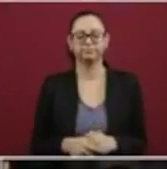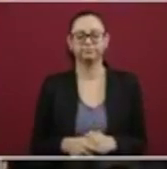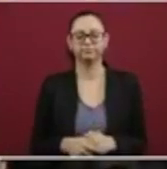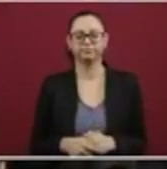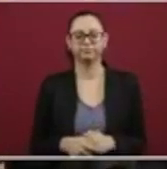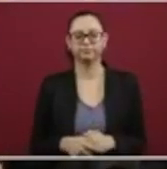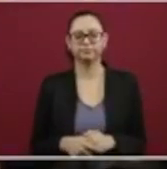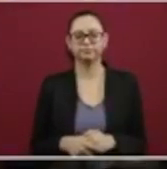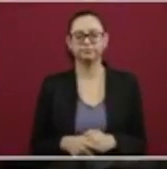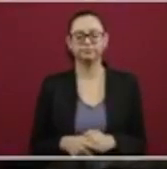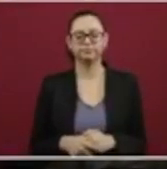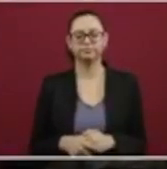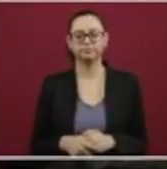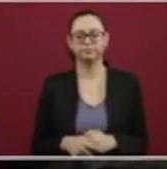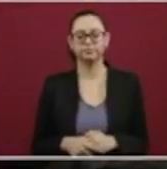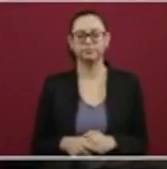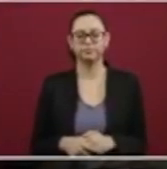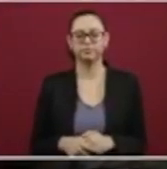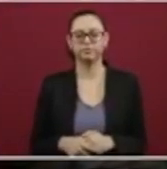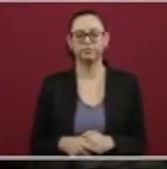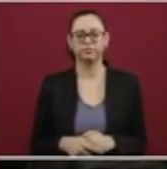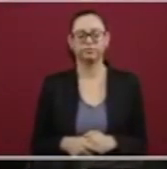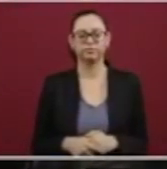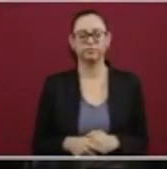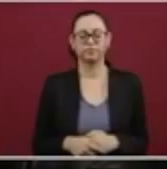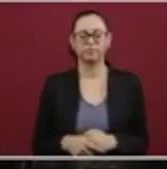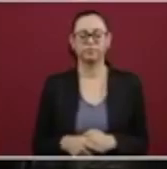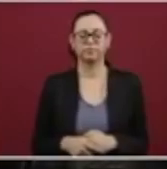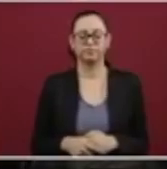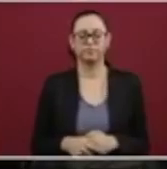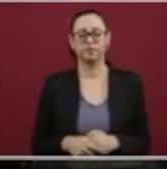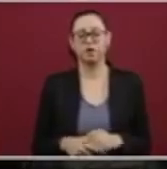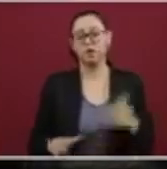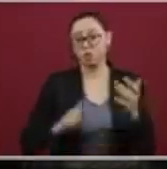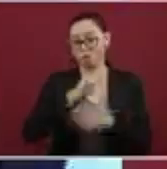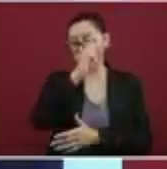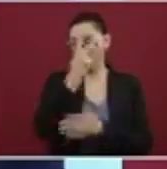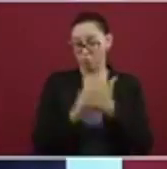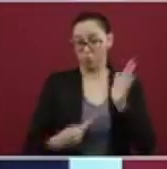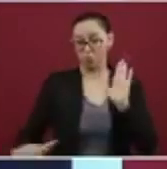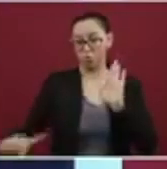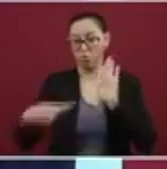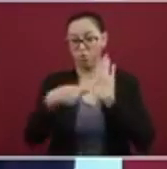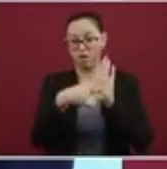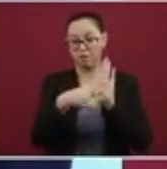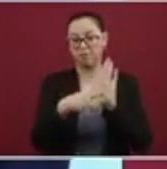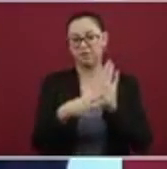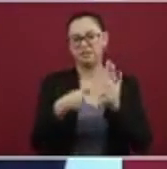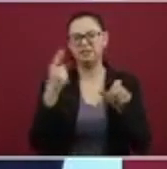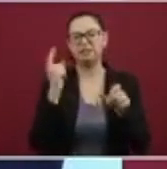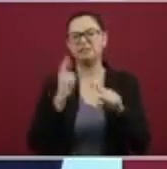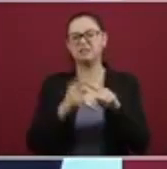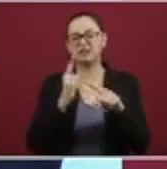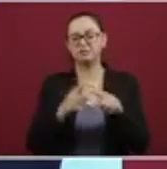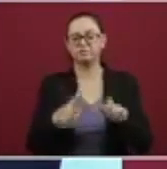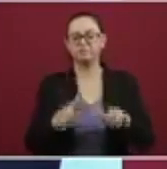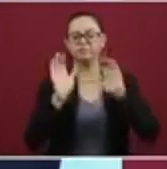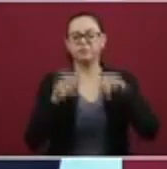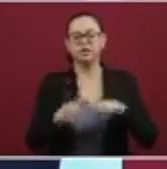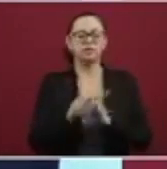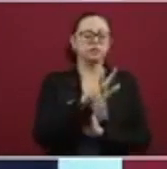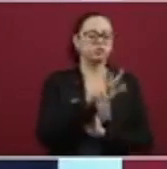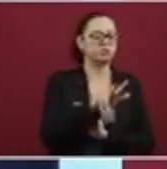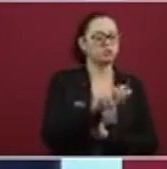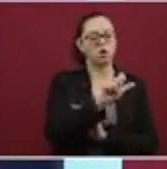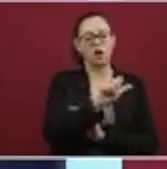justamente como lo comentaba, recordar que este es un programa para jóvenes entre 18 y 29 años